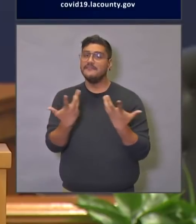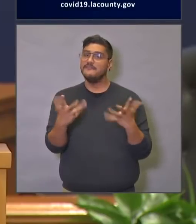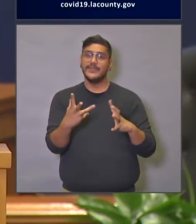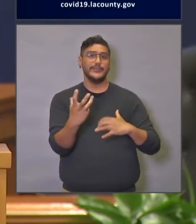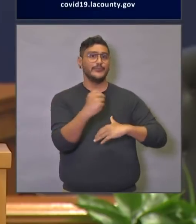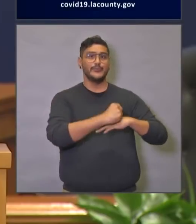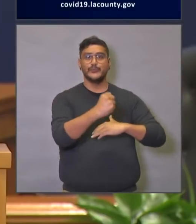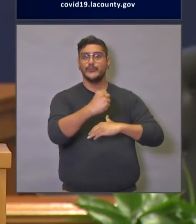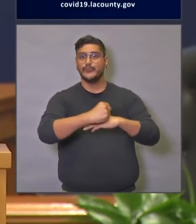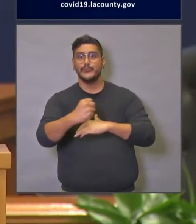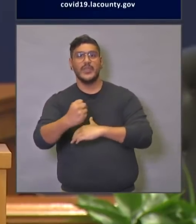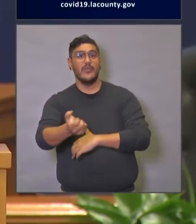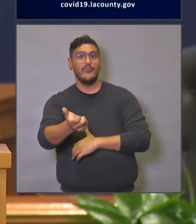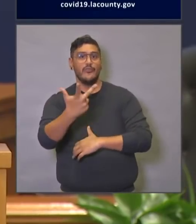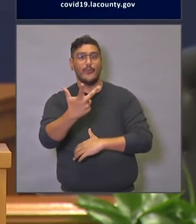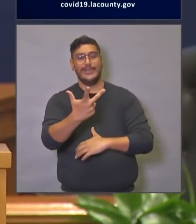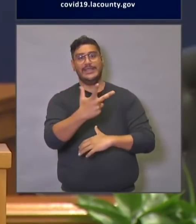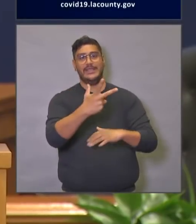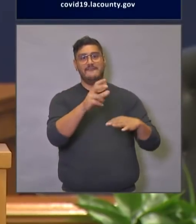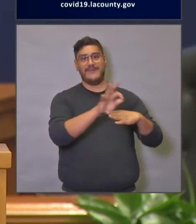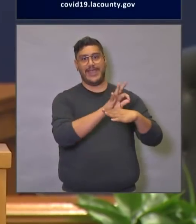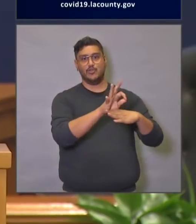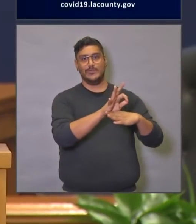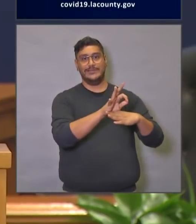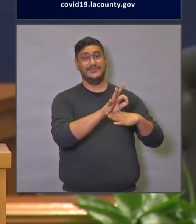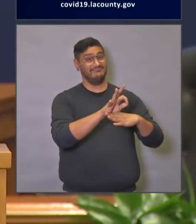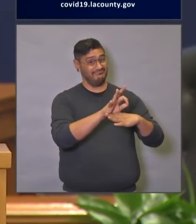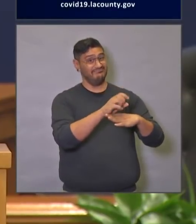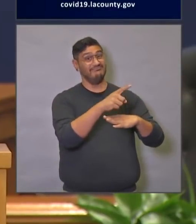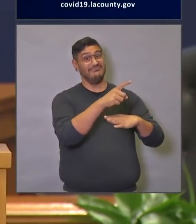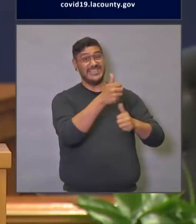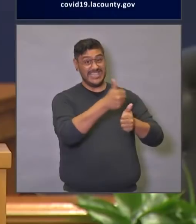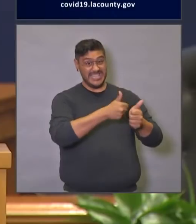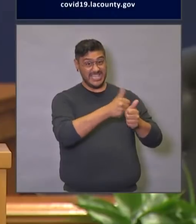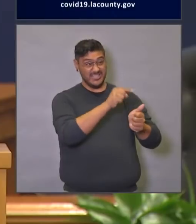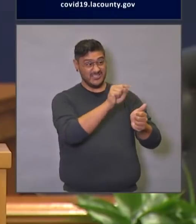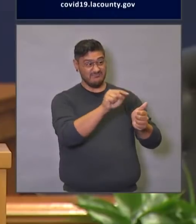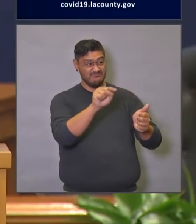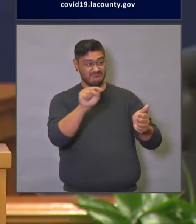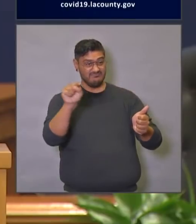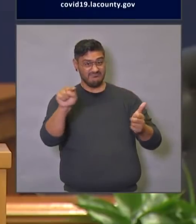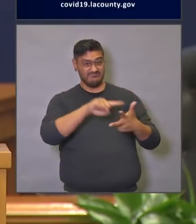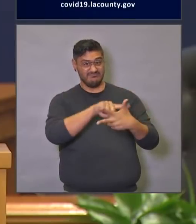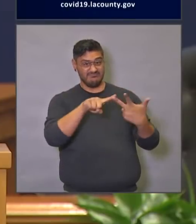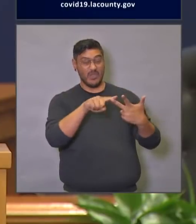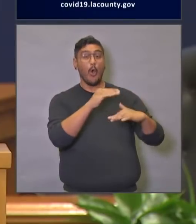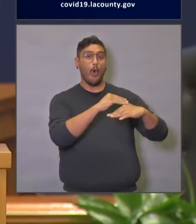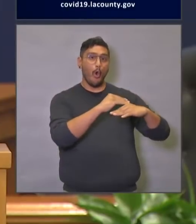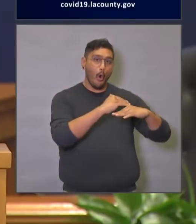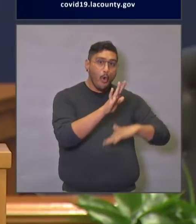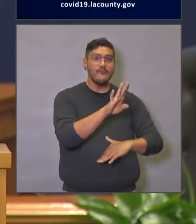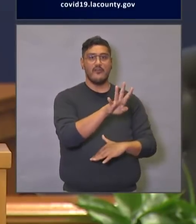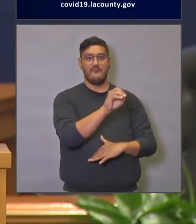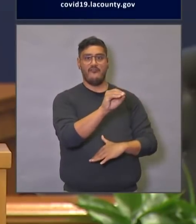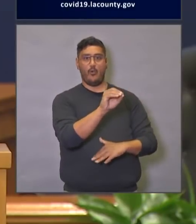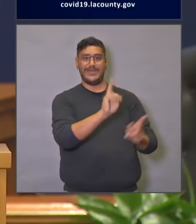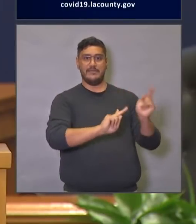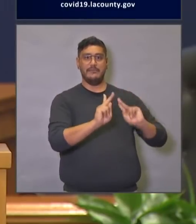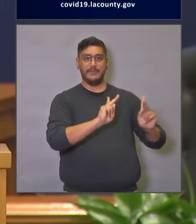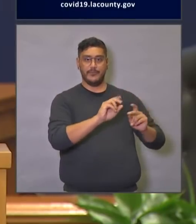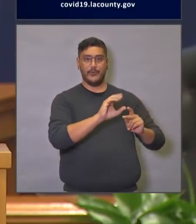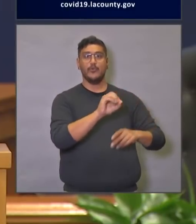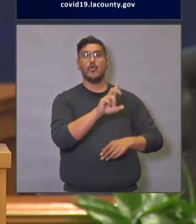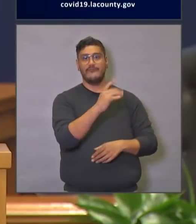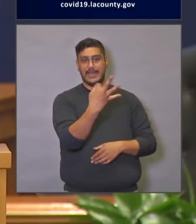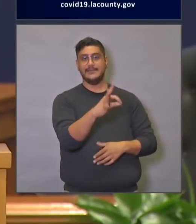donde más de 40 trabajadores en cada sitio tenían COVID-19. Cada negocio tiene la responsabilidad